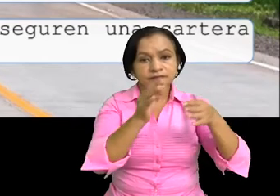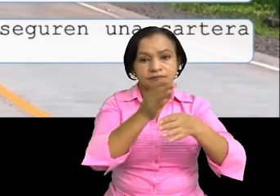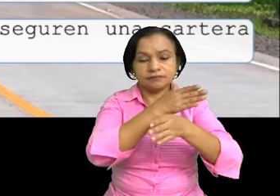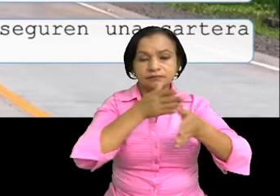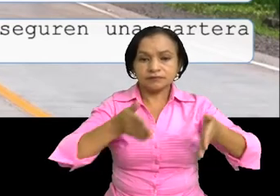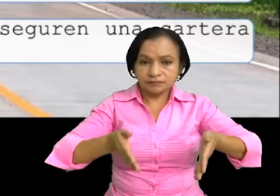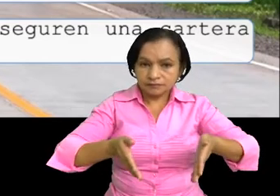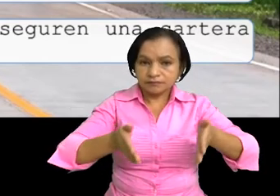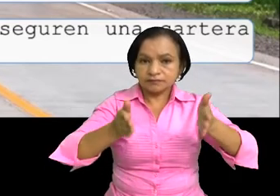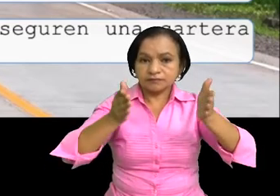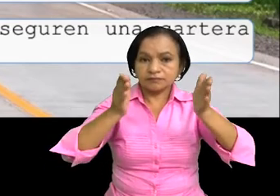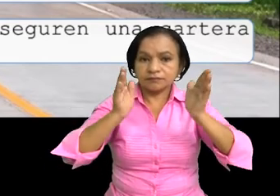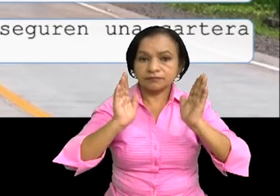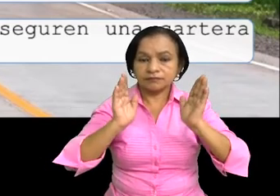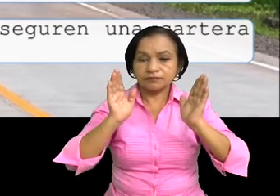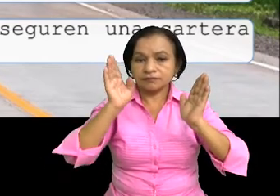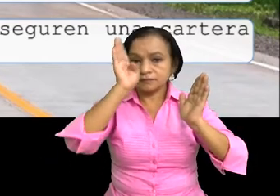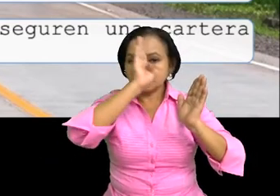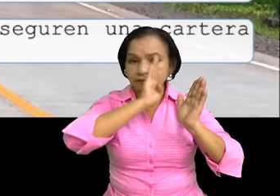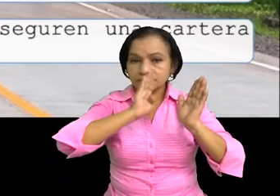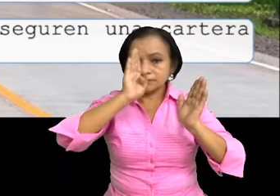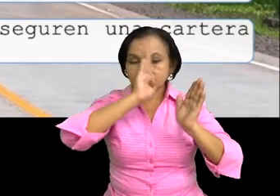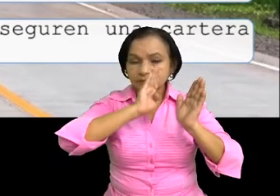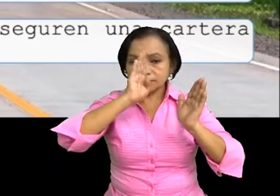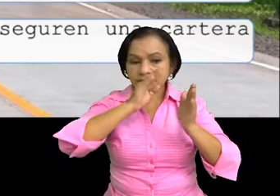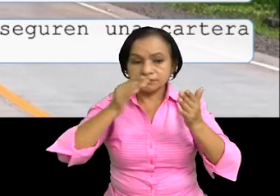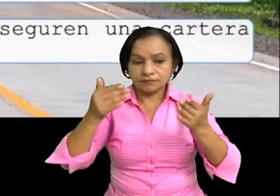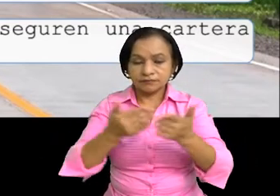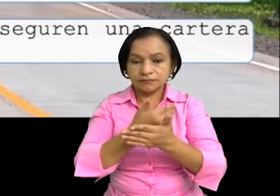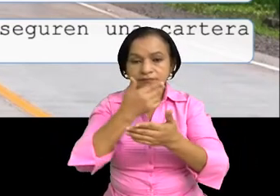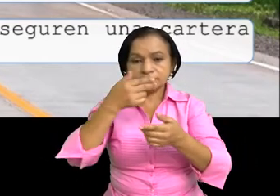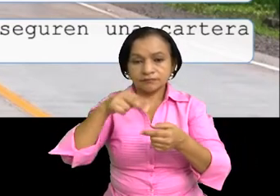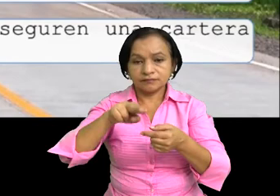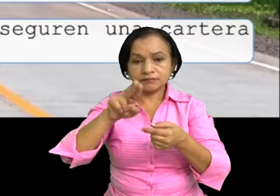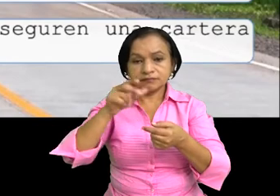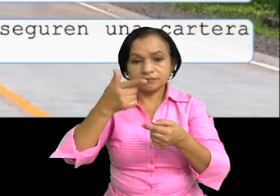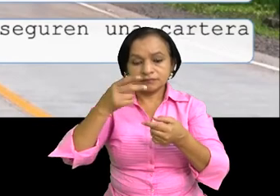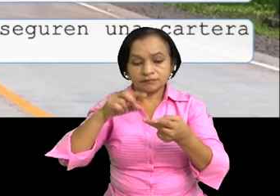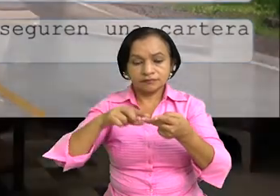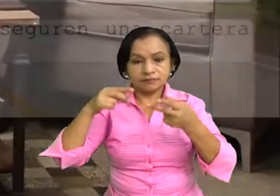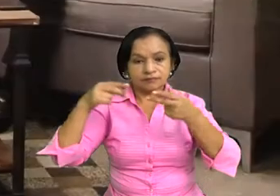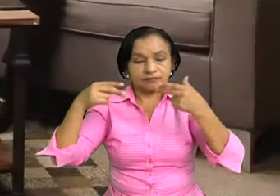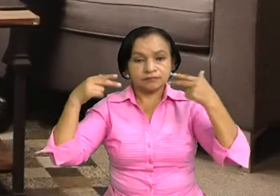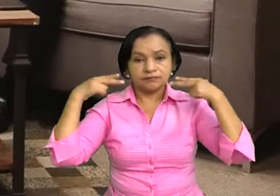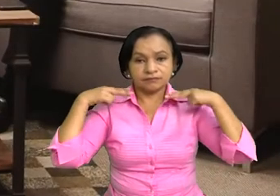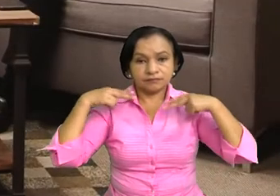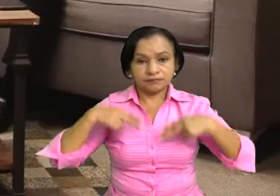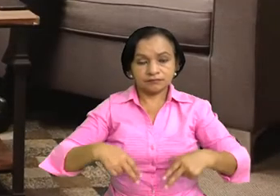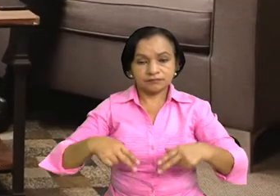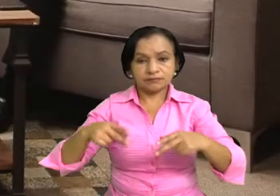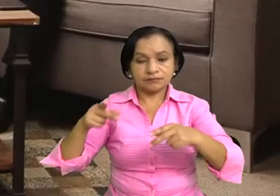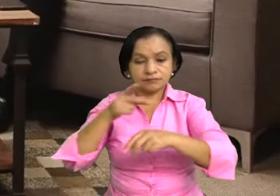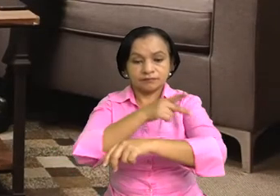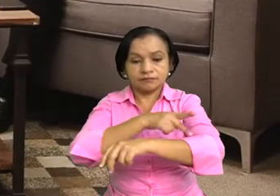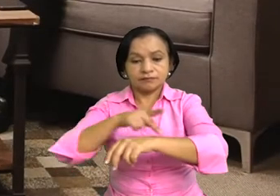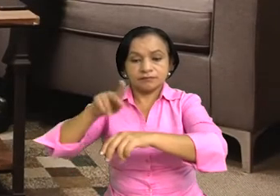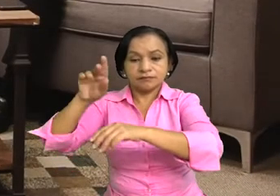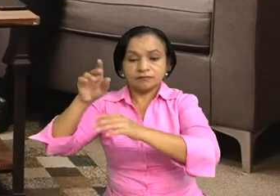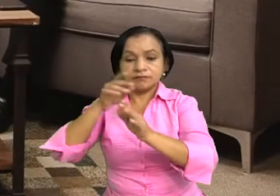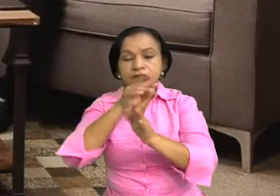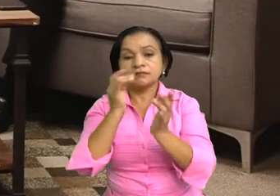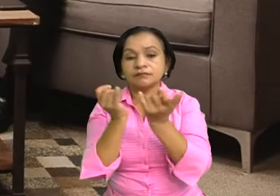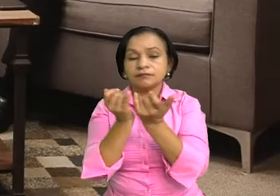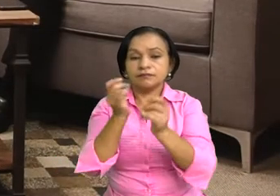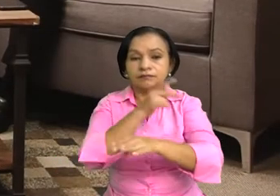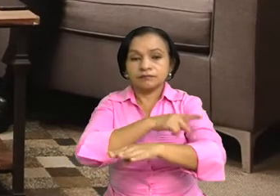carretera Bluefield, Nueva Guinea, Chontales, hasta el puerto de Corinto. Ese